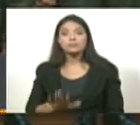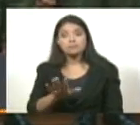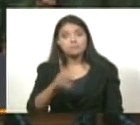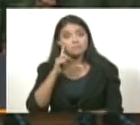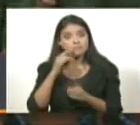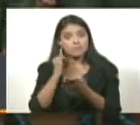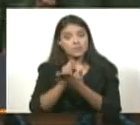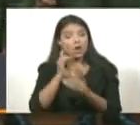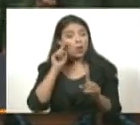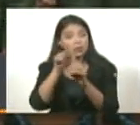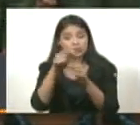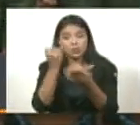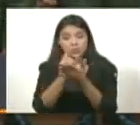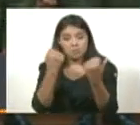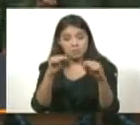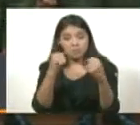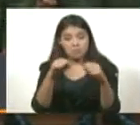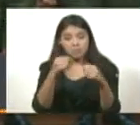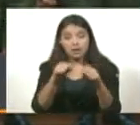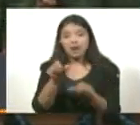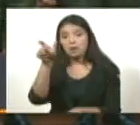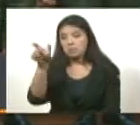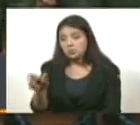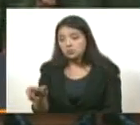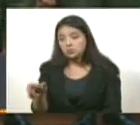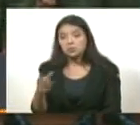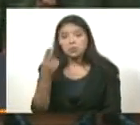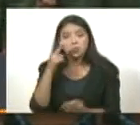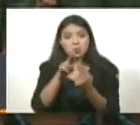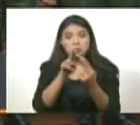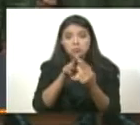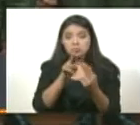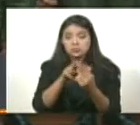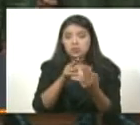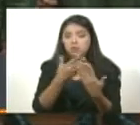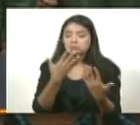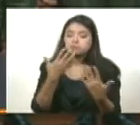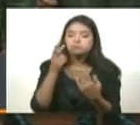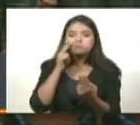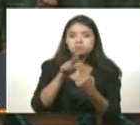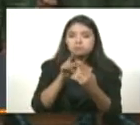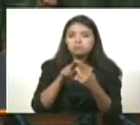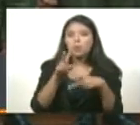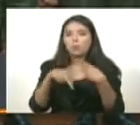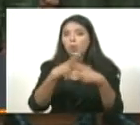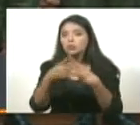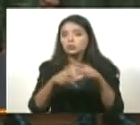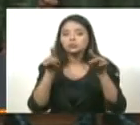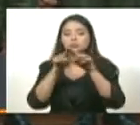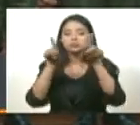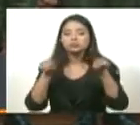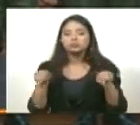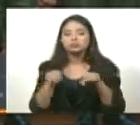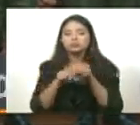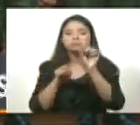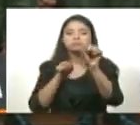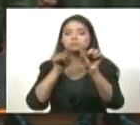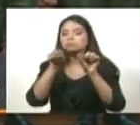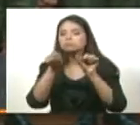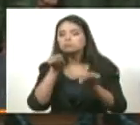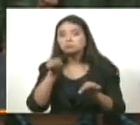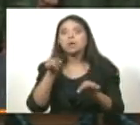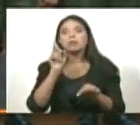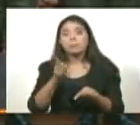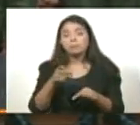ensayo electoral, que el elector, la electora, se familiarizara con el proceso y, bueno, no solamente